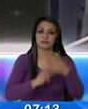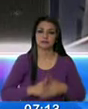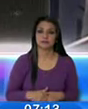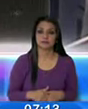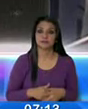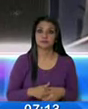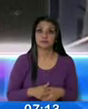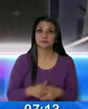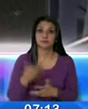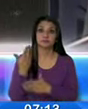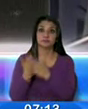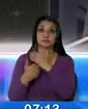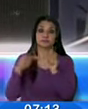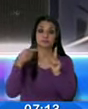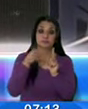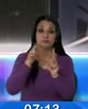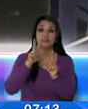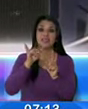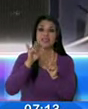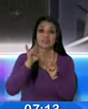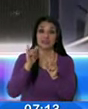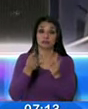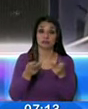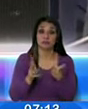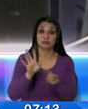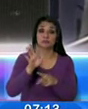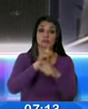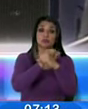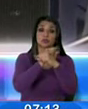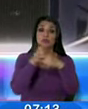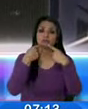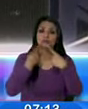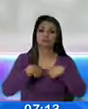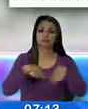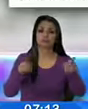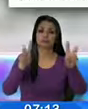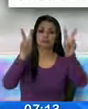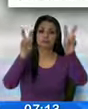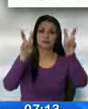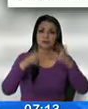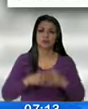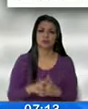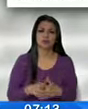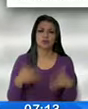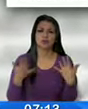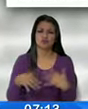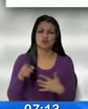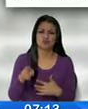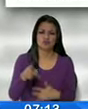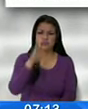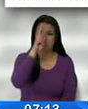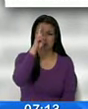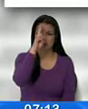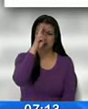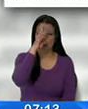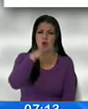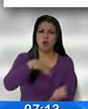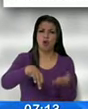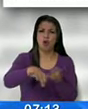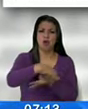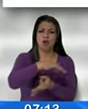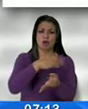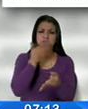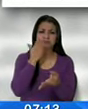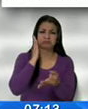días pasados, Vinicio Alvarado se había pronunciado en su cuenta de Twitter al respecto. El infame escándalo que quieren montar utilizando de manera